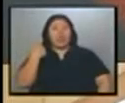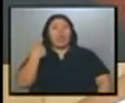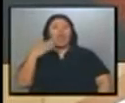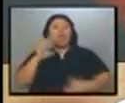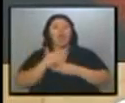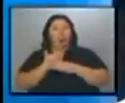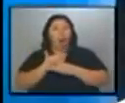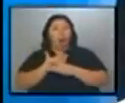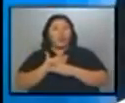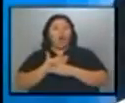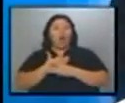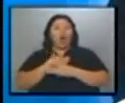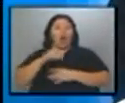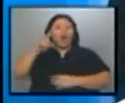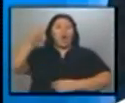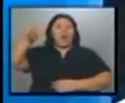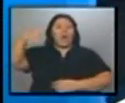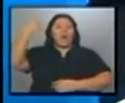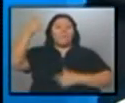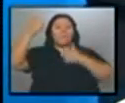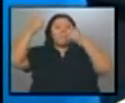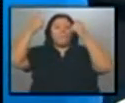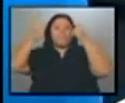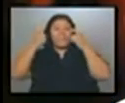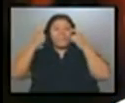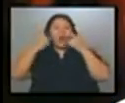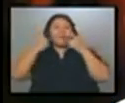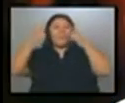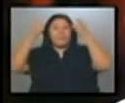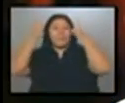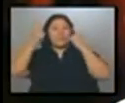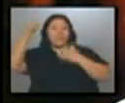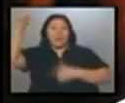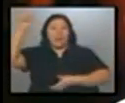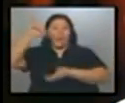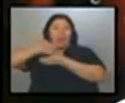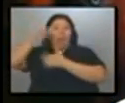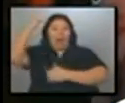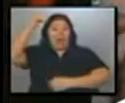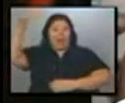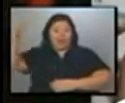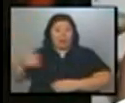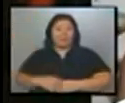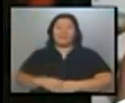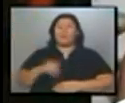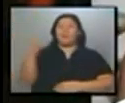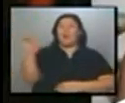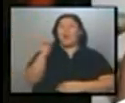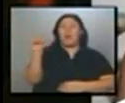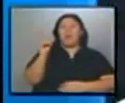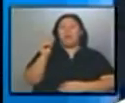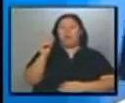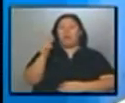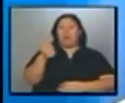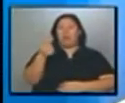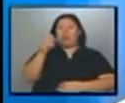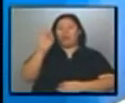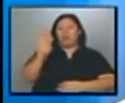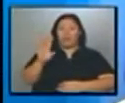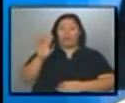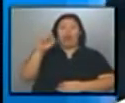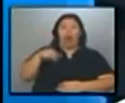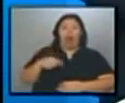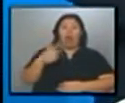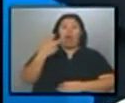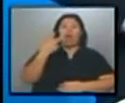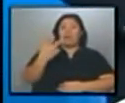Sí. Ella. En su momento. Sí. Bueno, ahí está con Velasco Ferrero. Fue un touch al paso eso, ¿eh? Ah. Ahora hace 3 años que está sola la ingeniera, ¿eh? ¿Pero